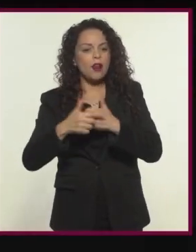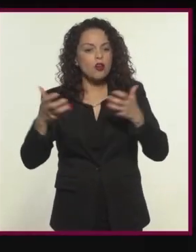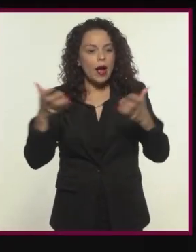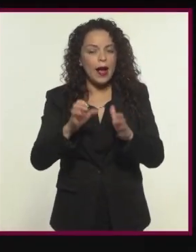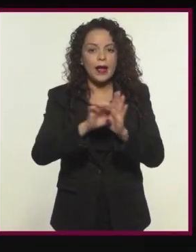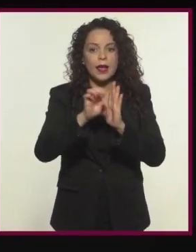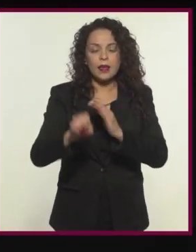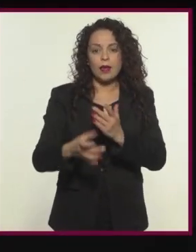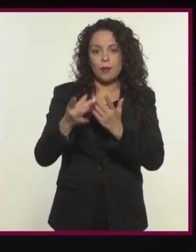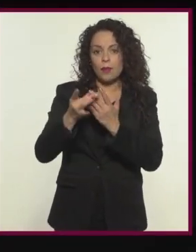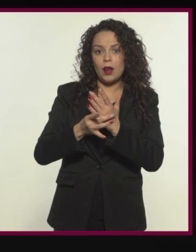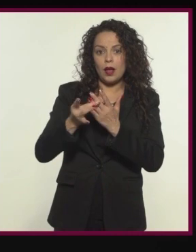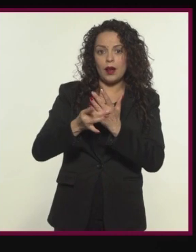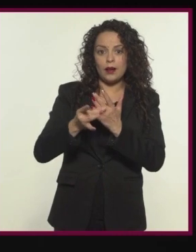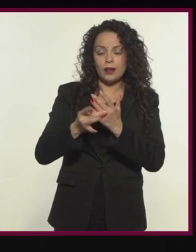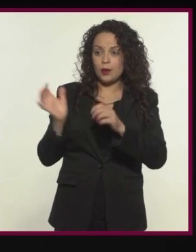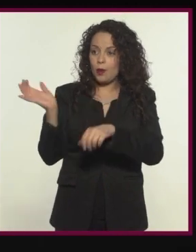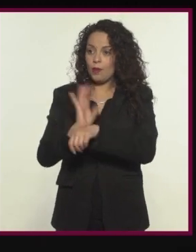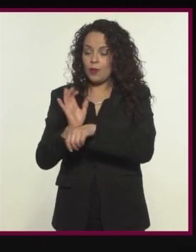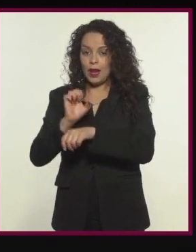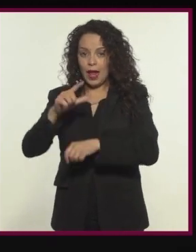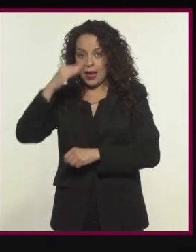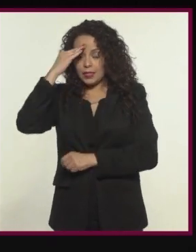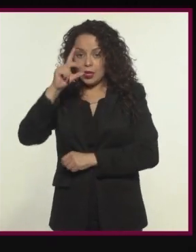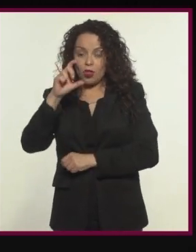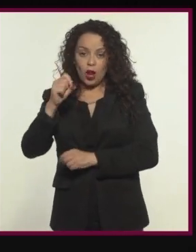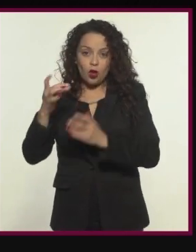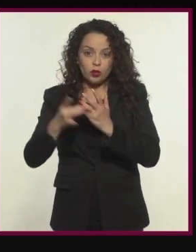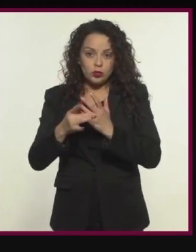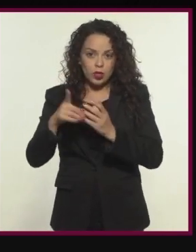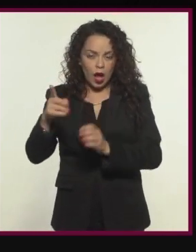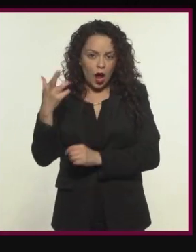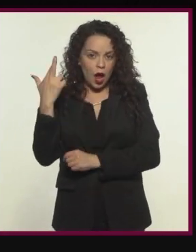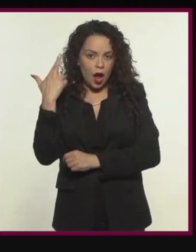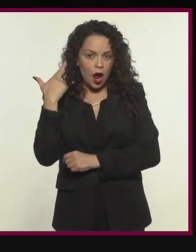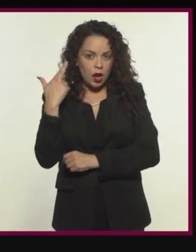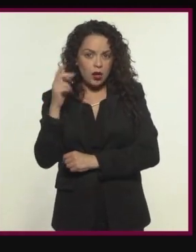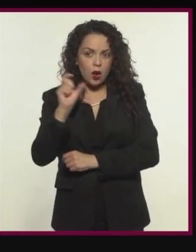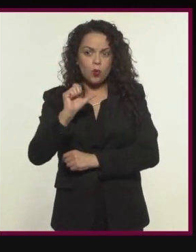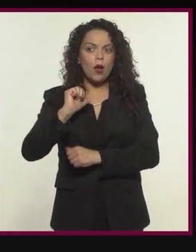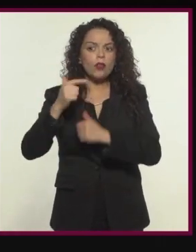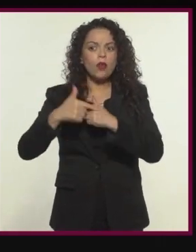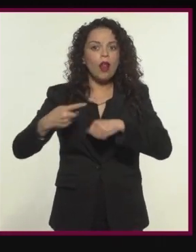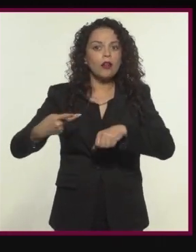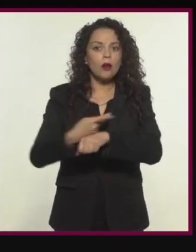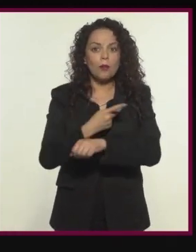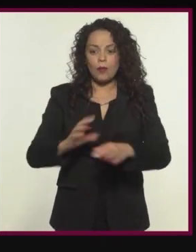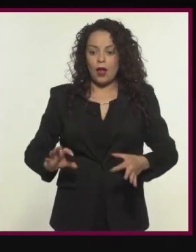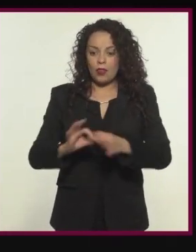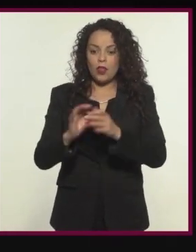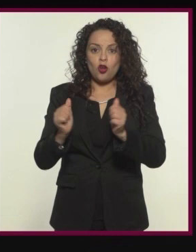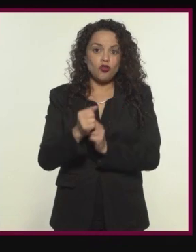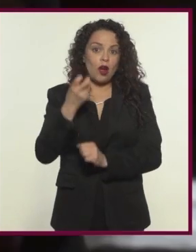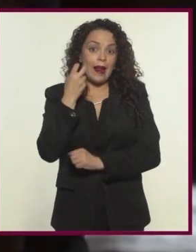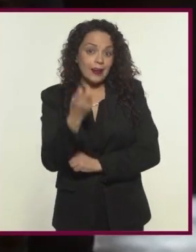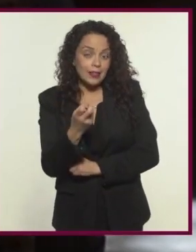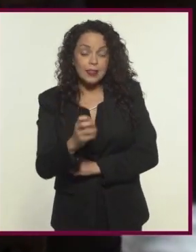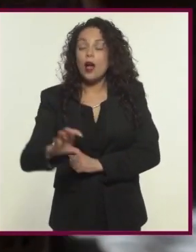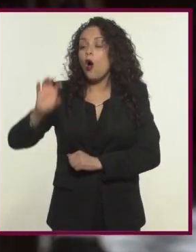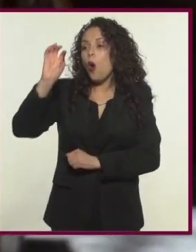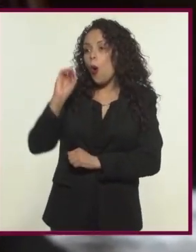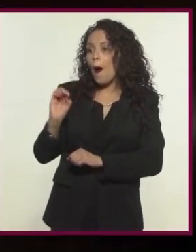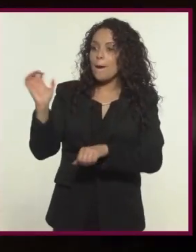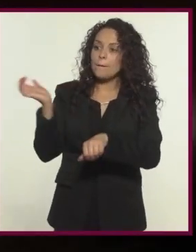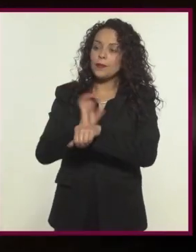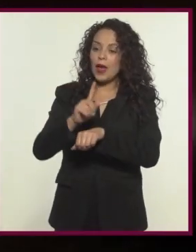situación, como el tema del anillo en la trilogía del Señor de los Anillos, que sonará cada que suceda algo relacionado con este objeto.